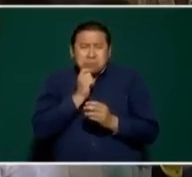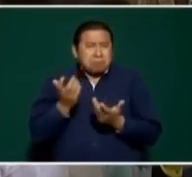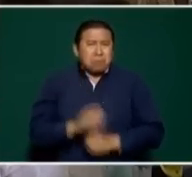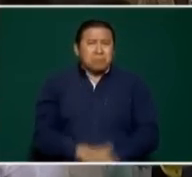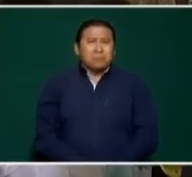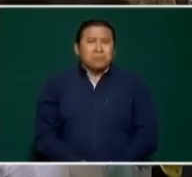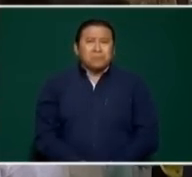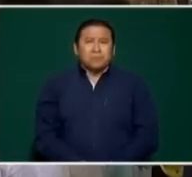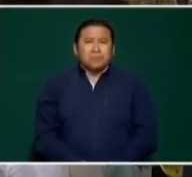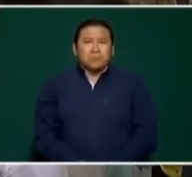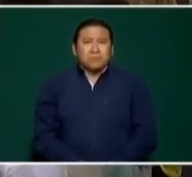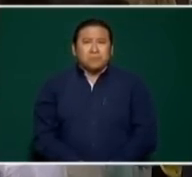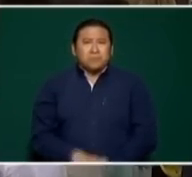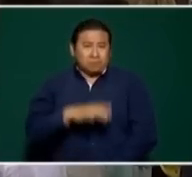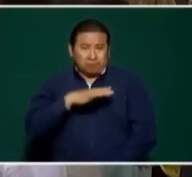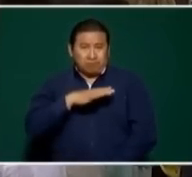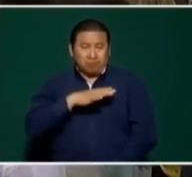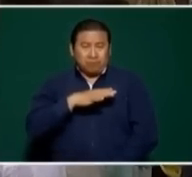que tiene